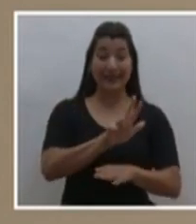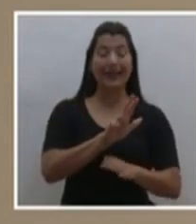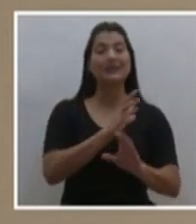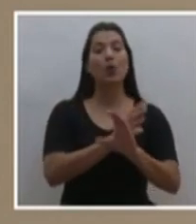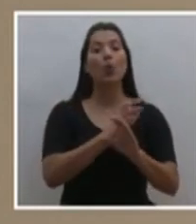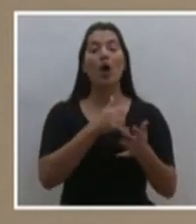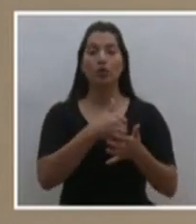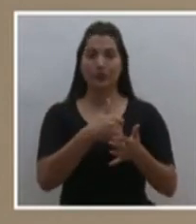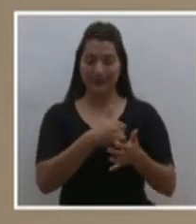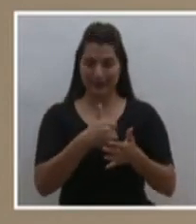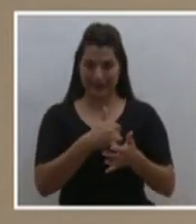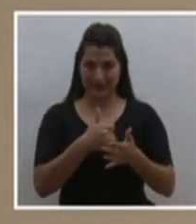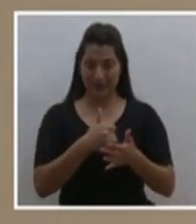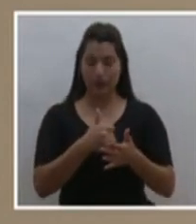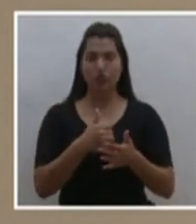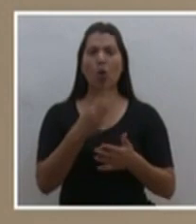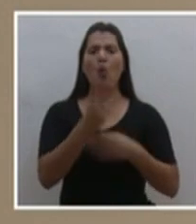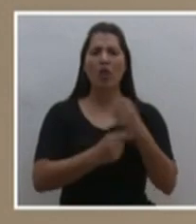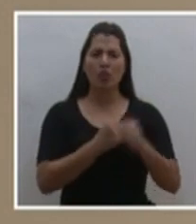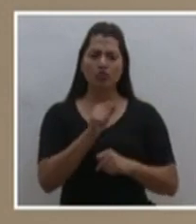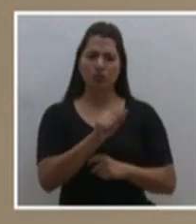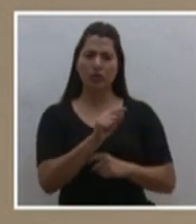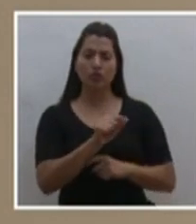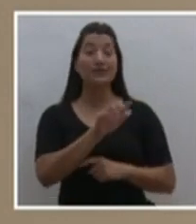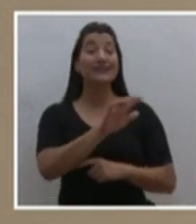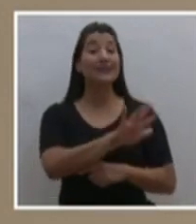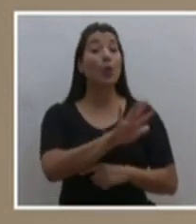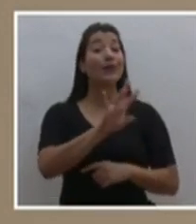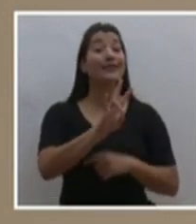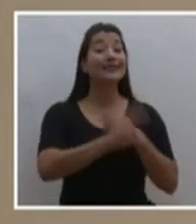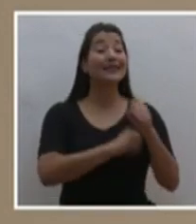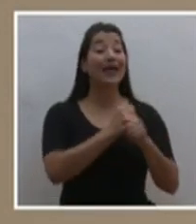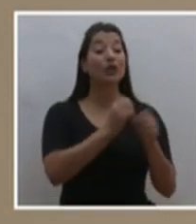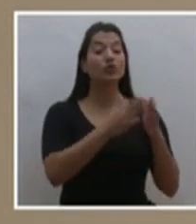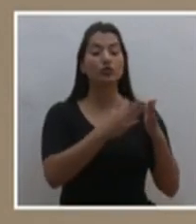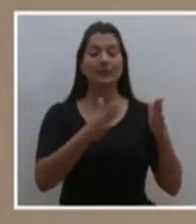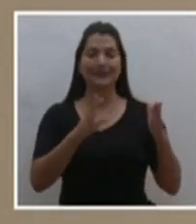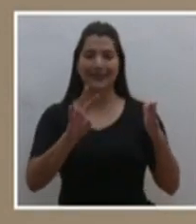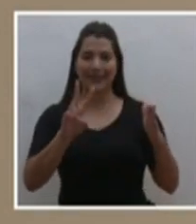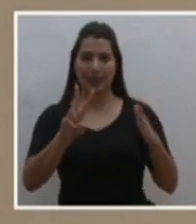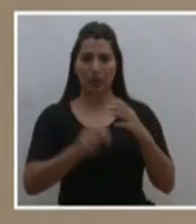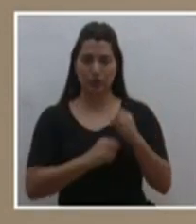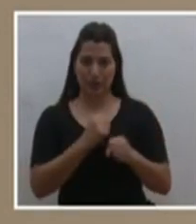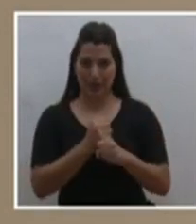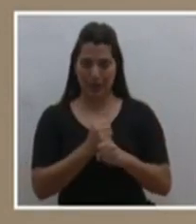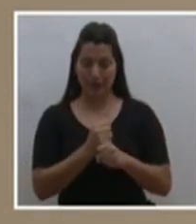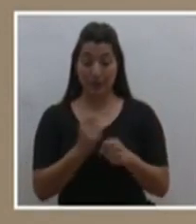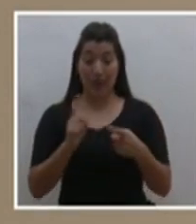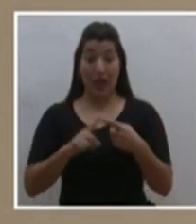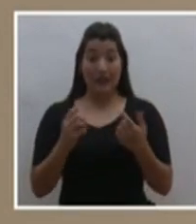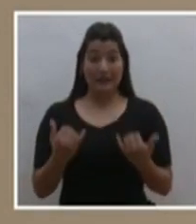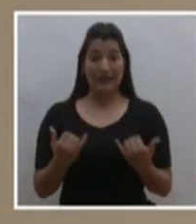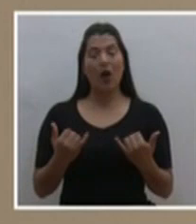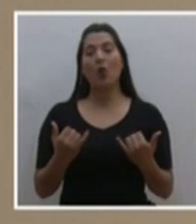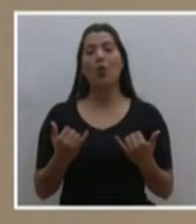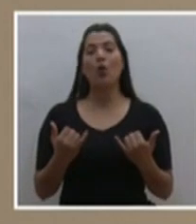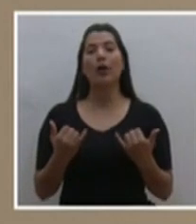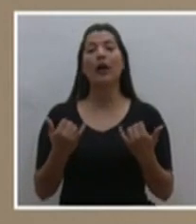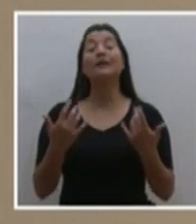en cuidados intensivos con un rango de edad de 57 a los 72 años. A este momento se han